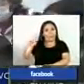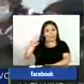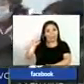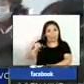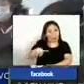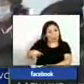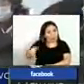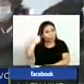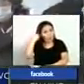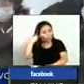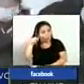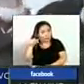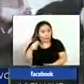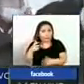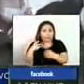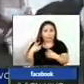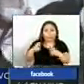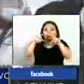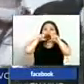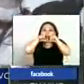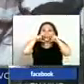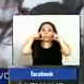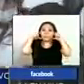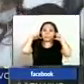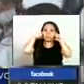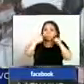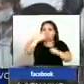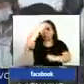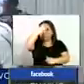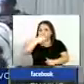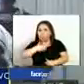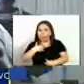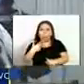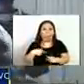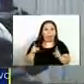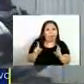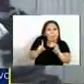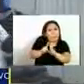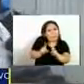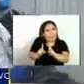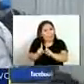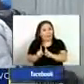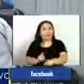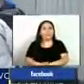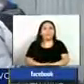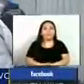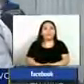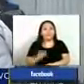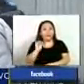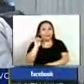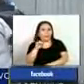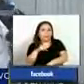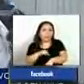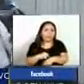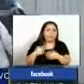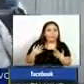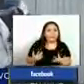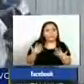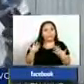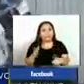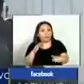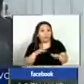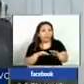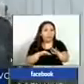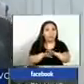estaban abarrotadas de viajeros con máscaras y protectores faciales pero que no respetaban la distancia social la demora en el ingreso provocó que incluso